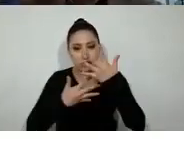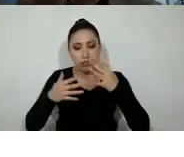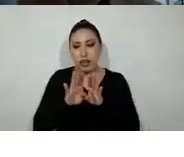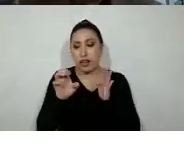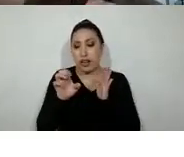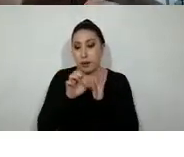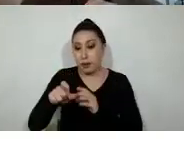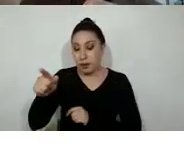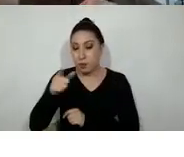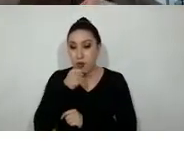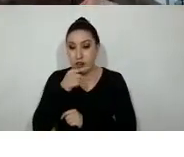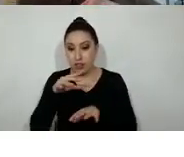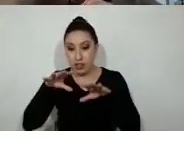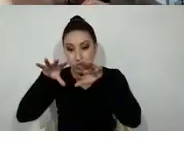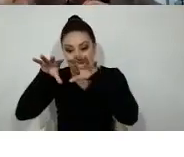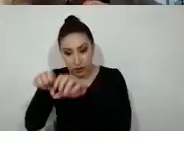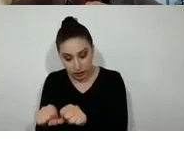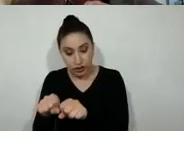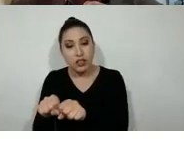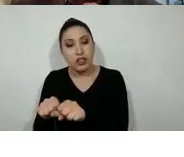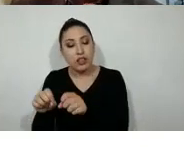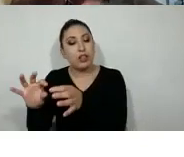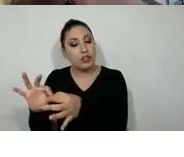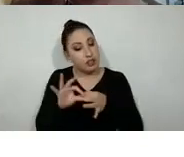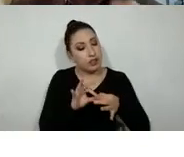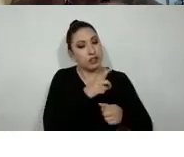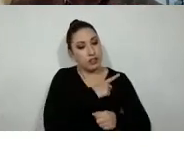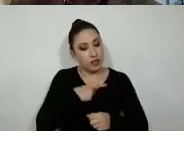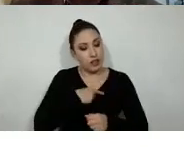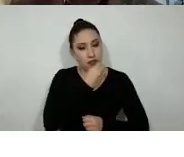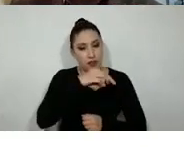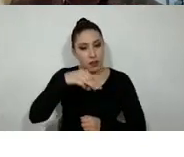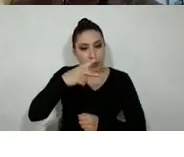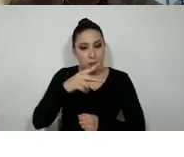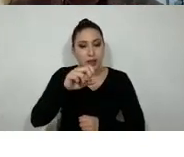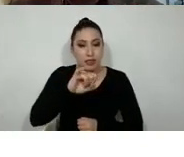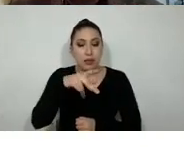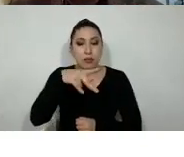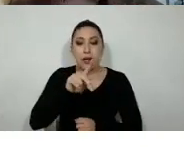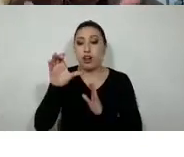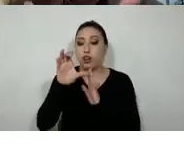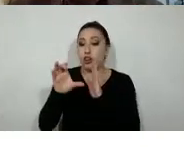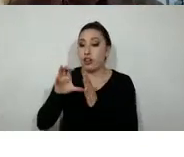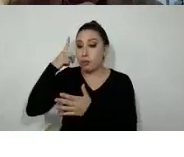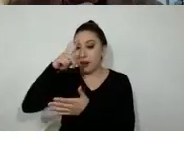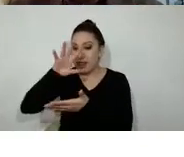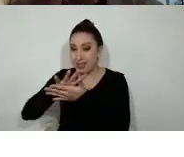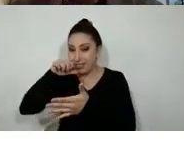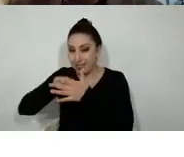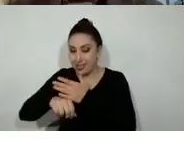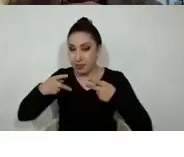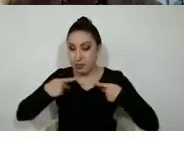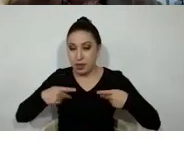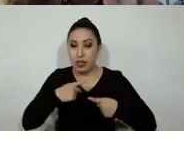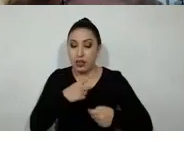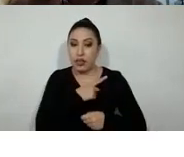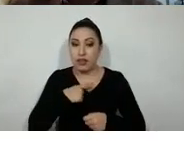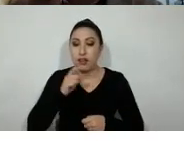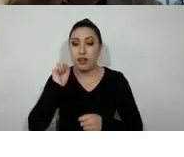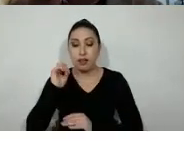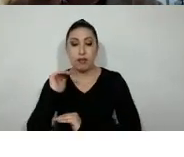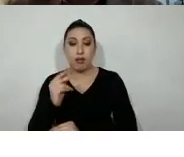penal pide todo el registro que decíamos de la cadena de la que hablé hace un momento, que no lleva menos de 2 horas en